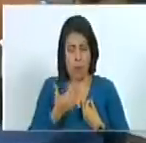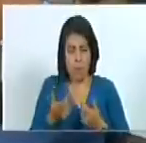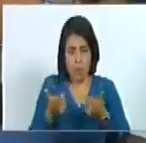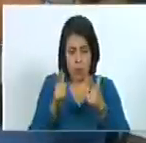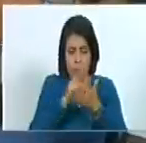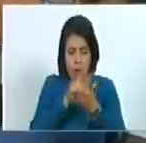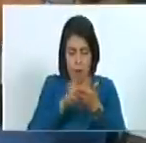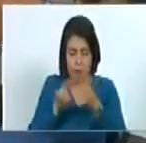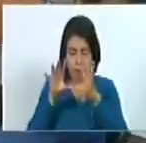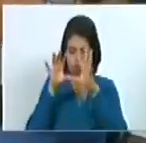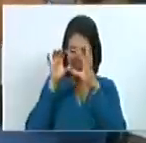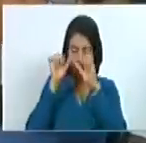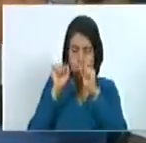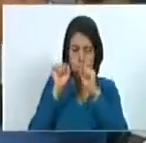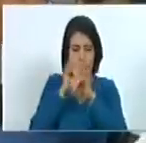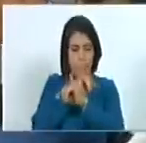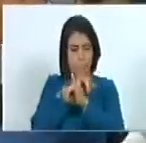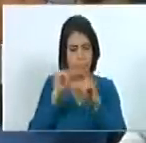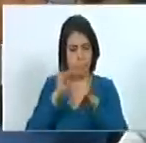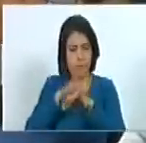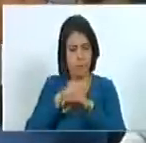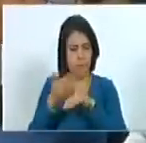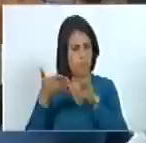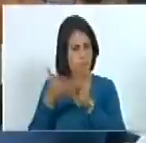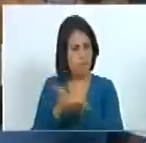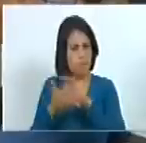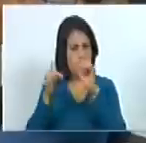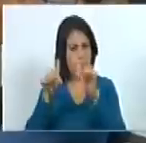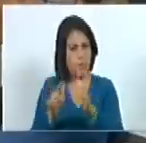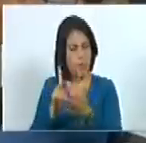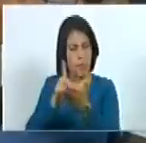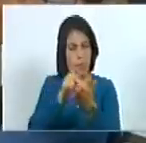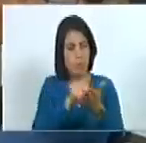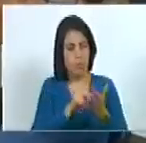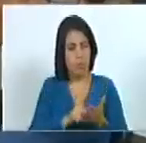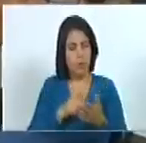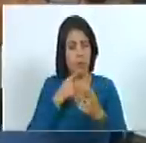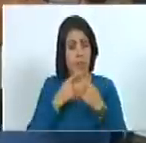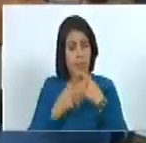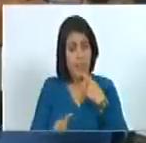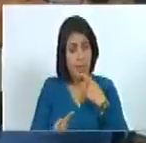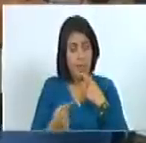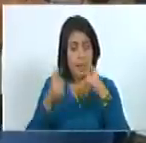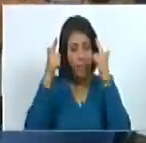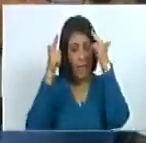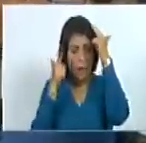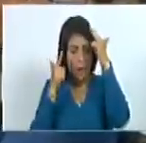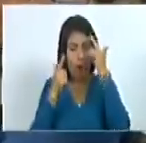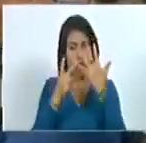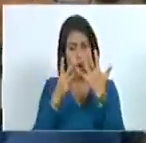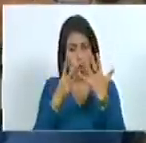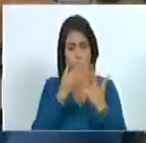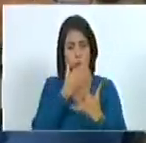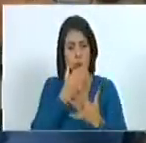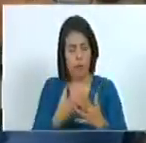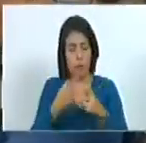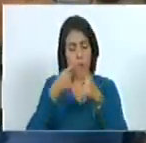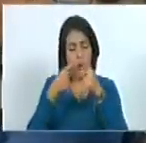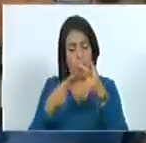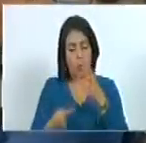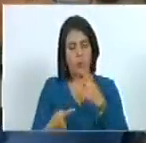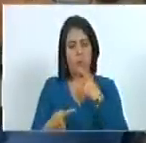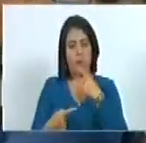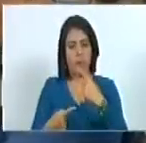para comprender finalmente de qué trata esta intervención. Él ese día, entre tantas cosas que nos